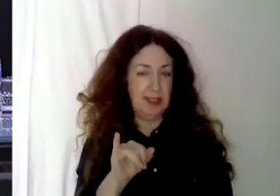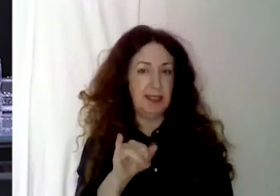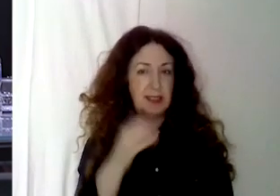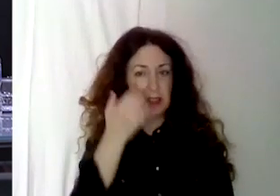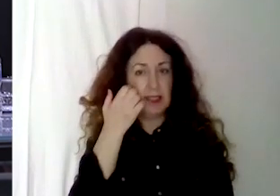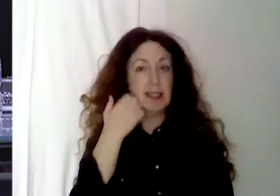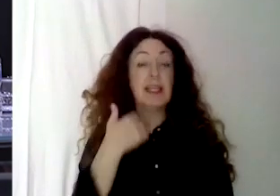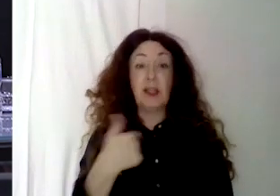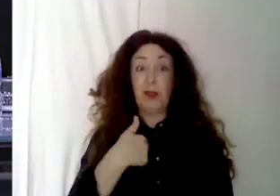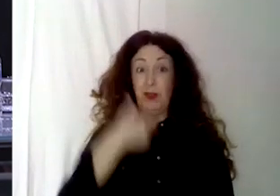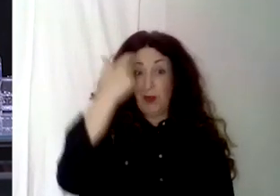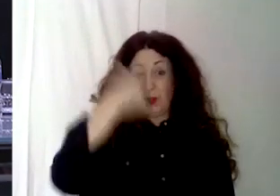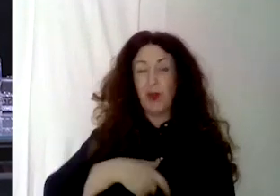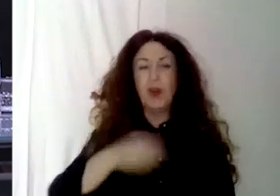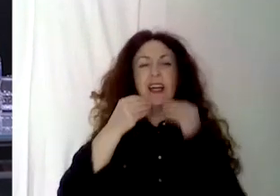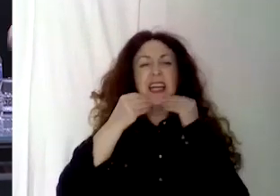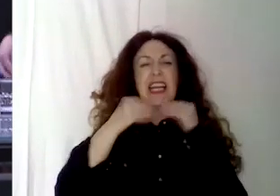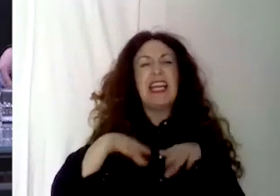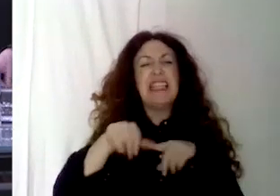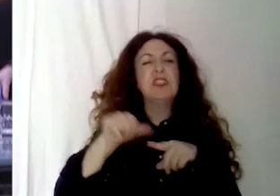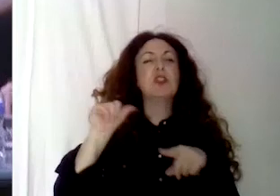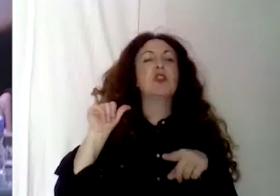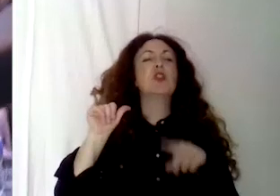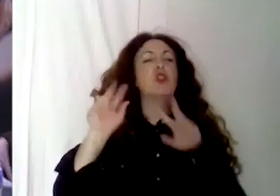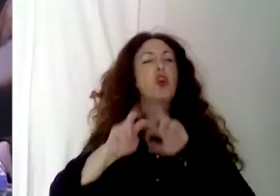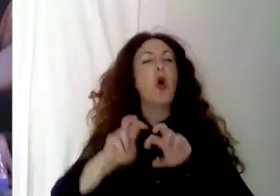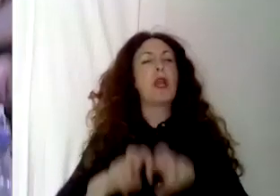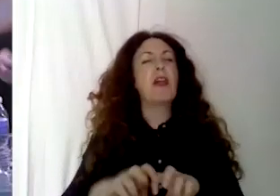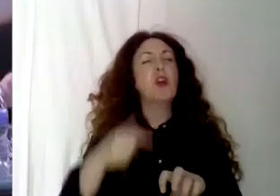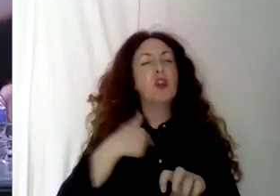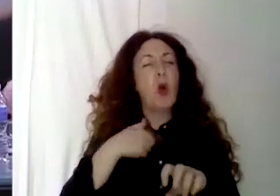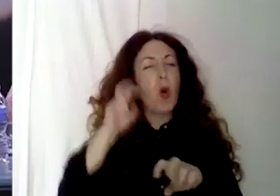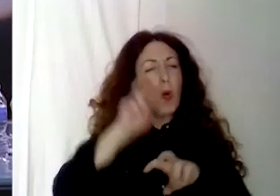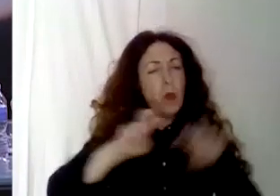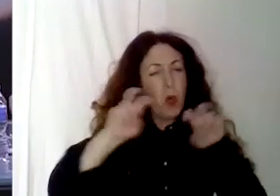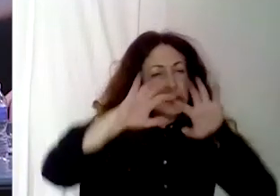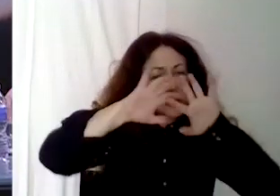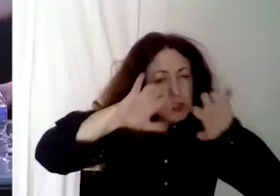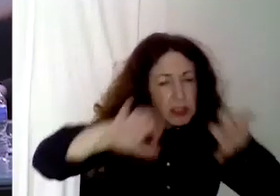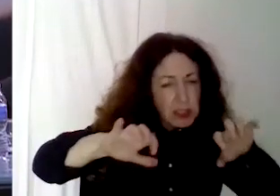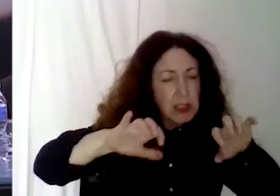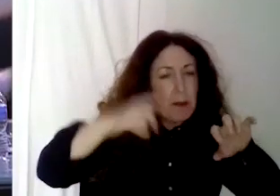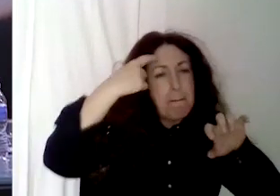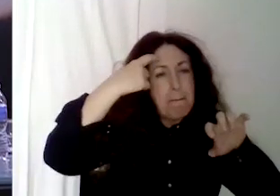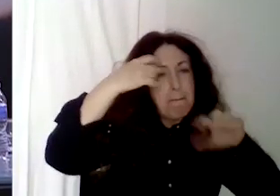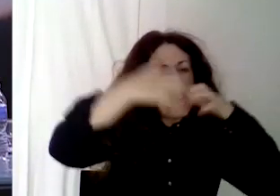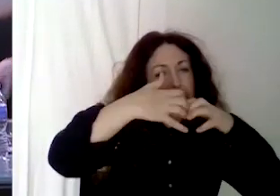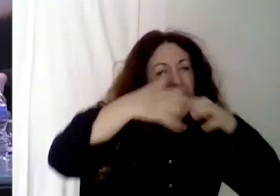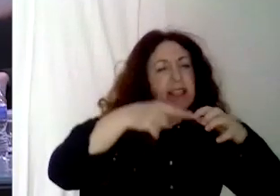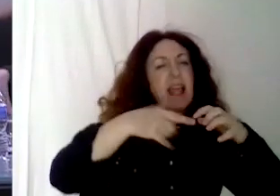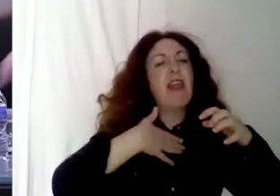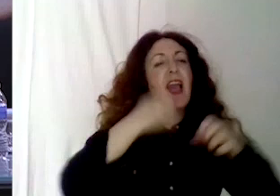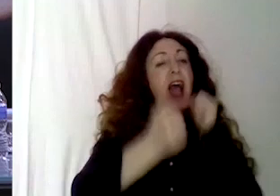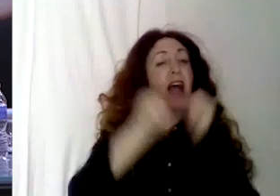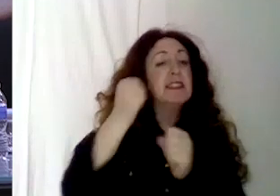de provincias, como comprenderéis, no voy a trabajar la mente del asesino. Si es que algunos de estos tres son asesinos,